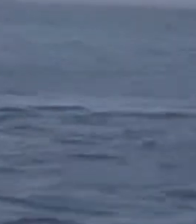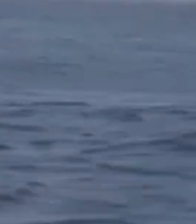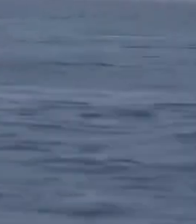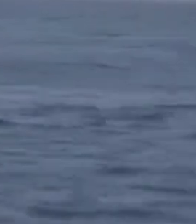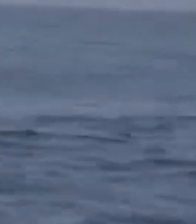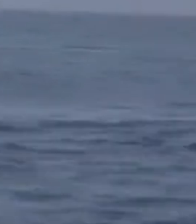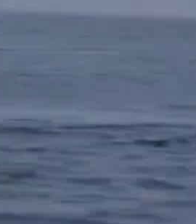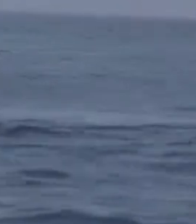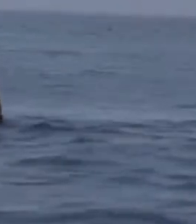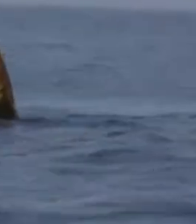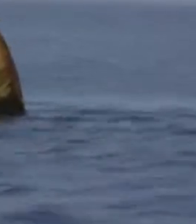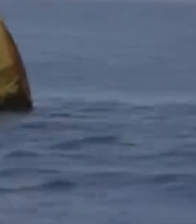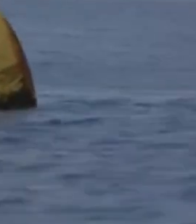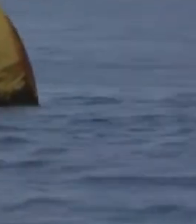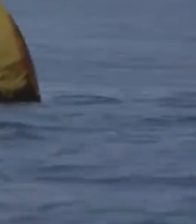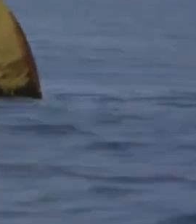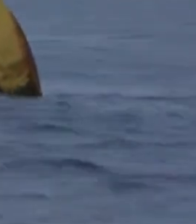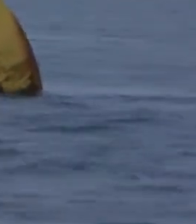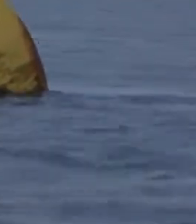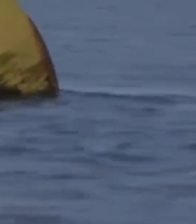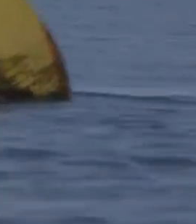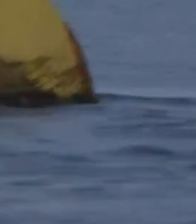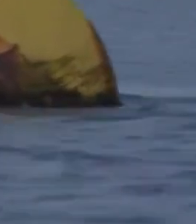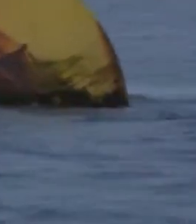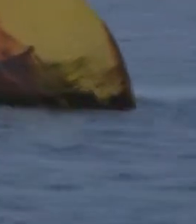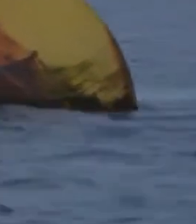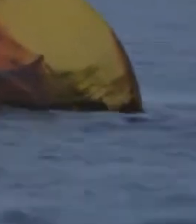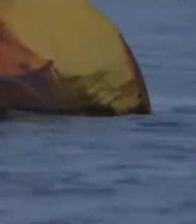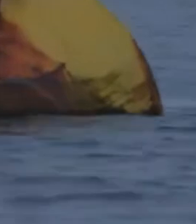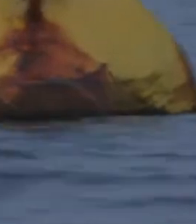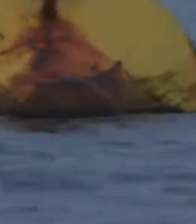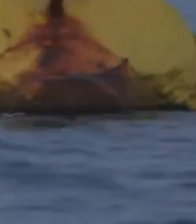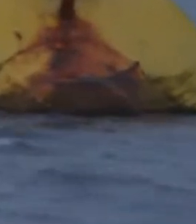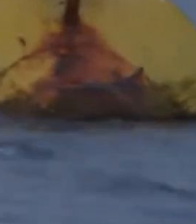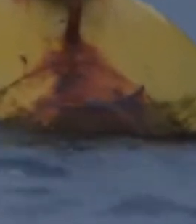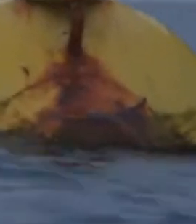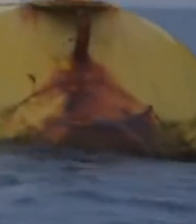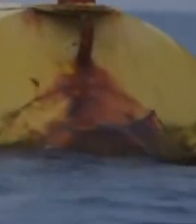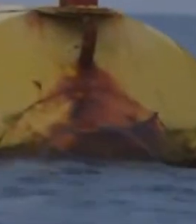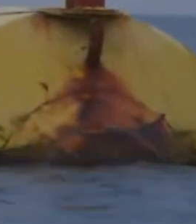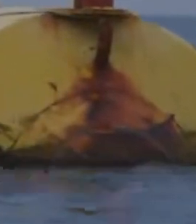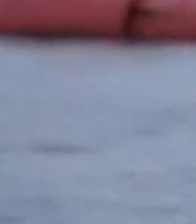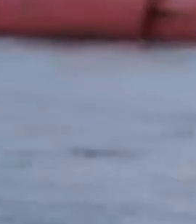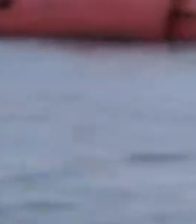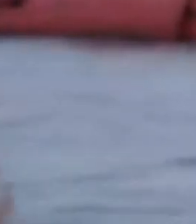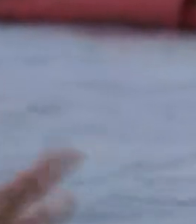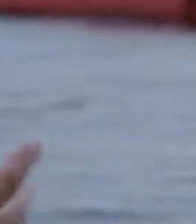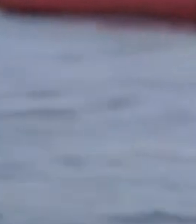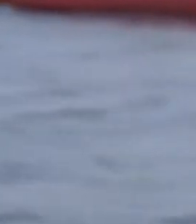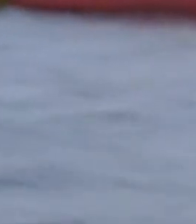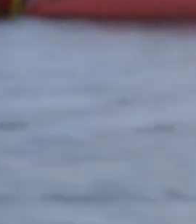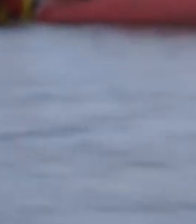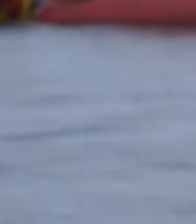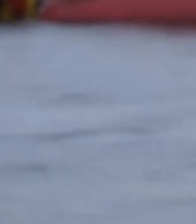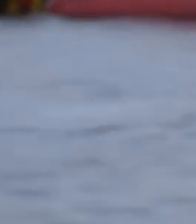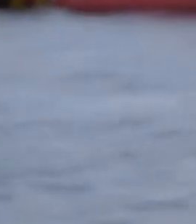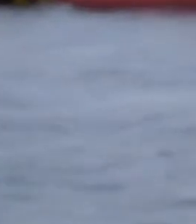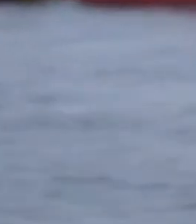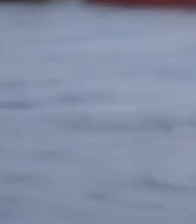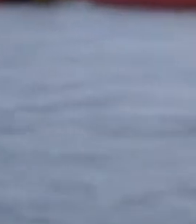que hace olas en una piscina o algo así. No creo que muchos se den cuenta de cómo podemos obtener energía del mar. No puede parecerlo a simple